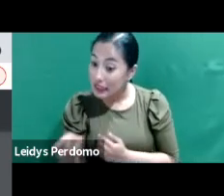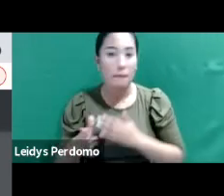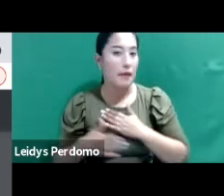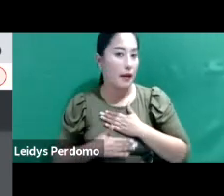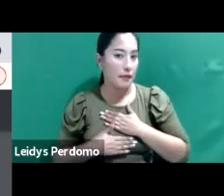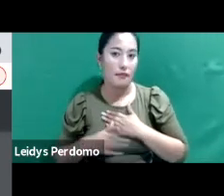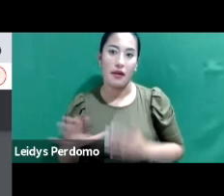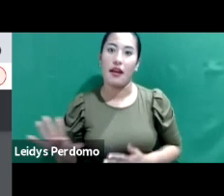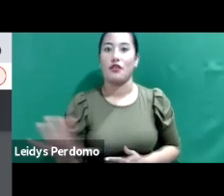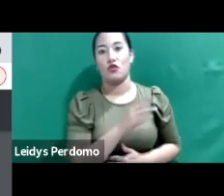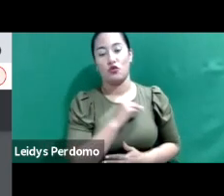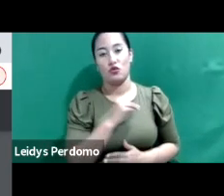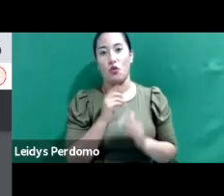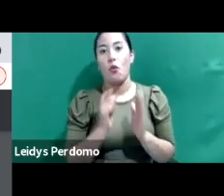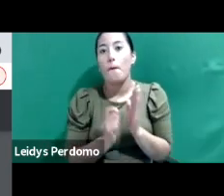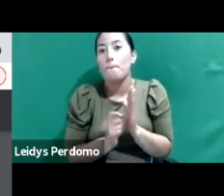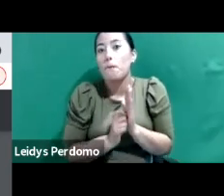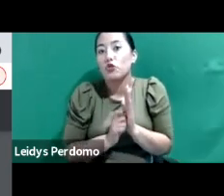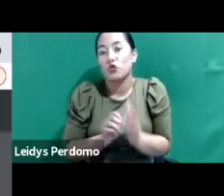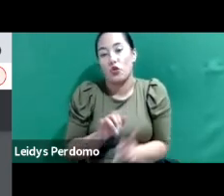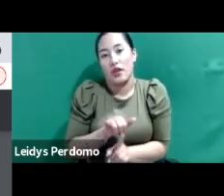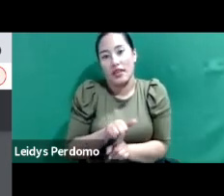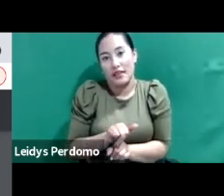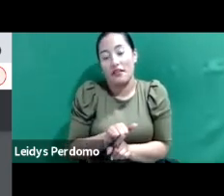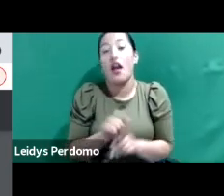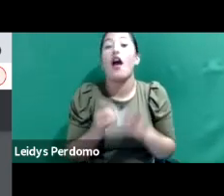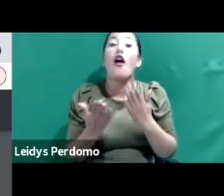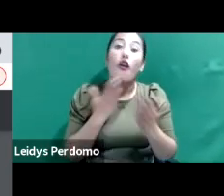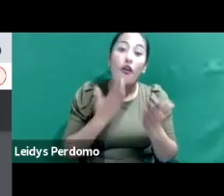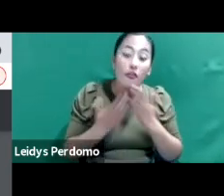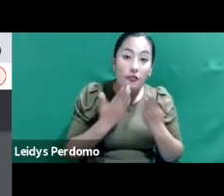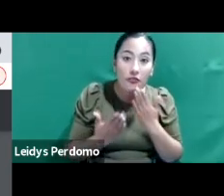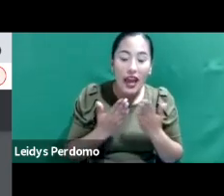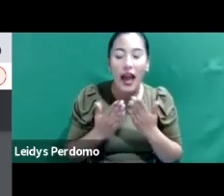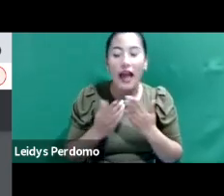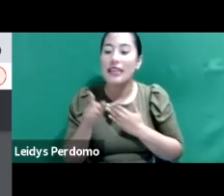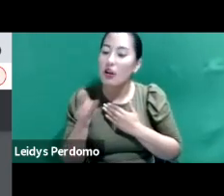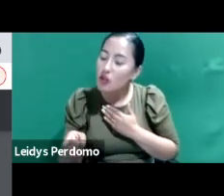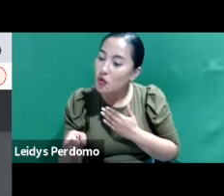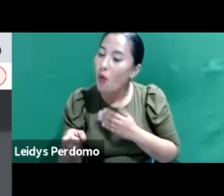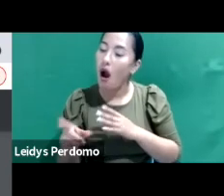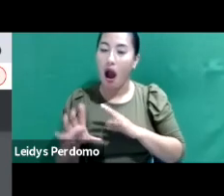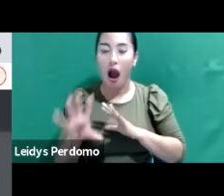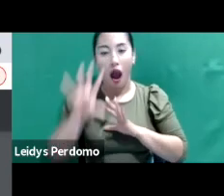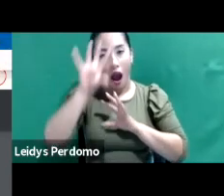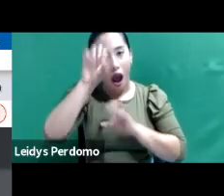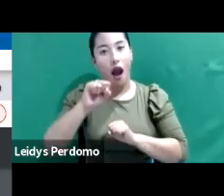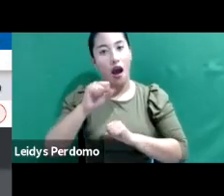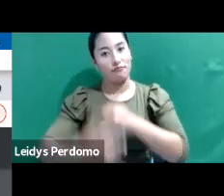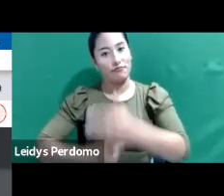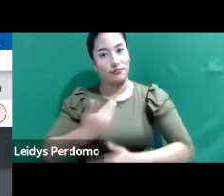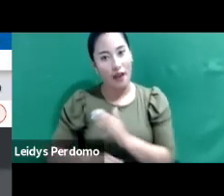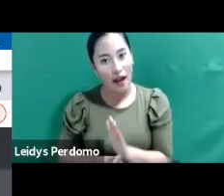a un punto medio y también que ellos confíen en lo que tú has adquirido, en lo que has desarrollado, hasta donde han llegado, con todos